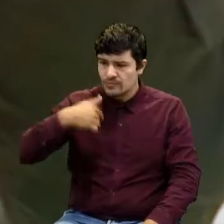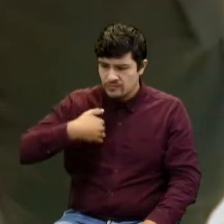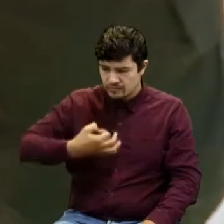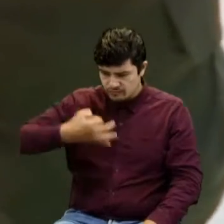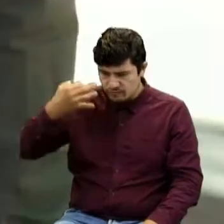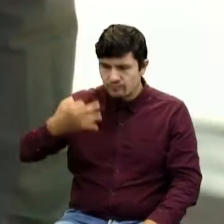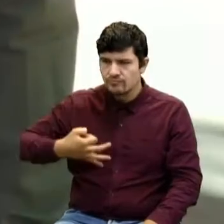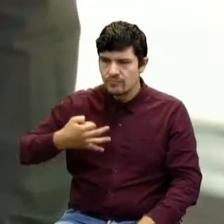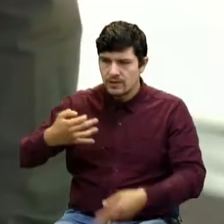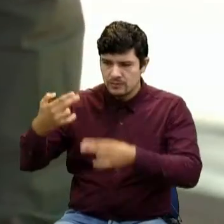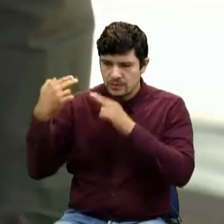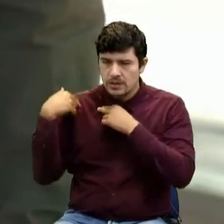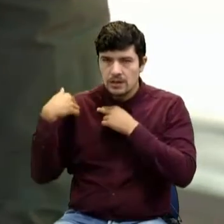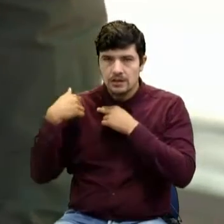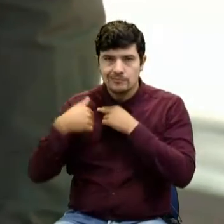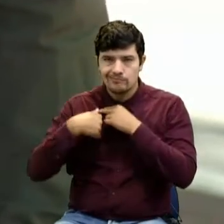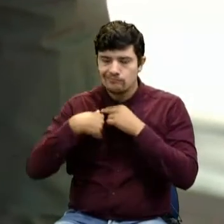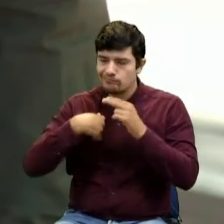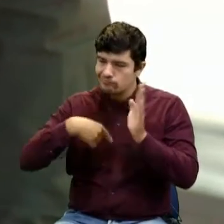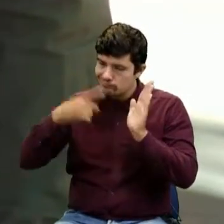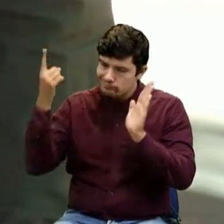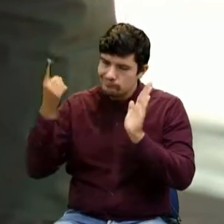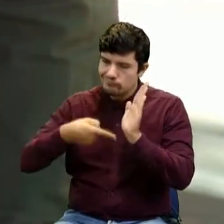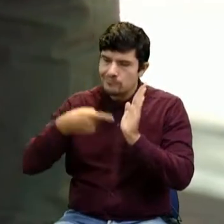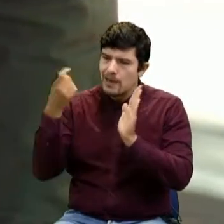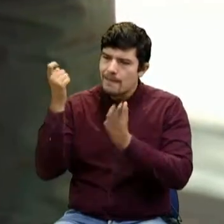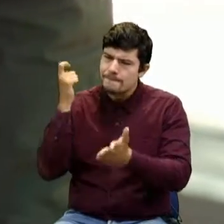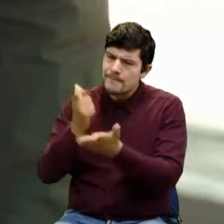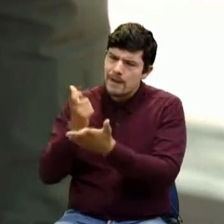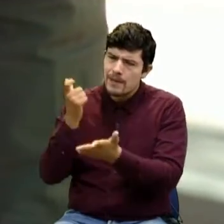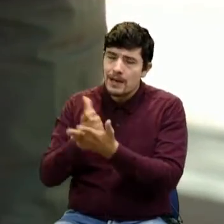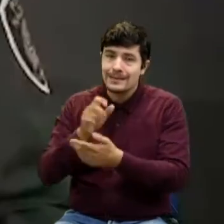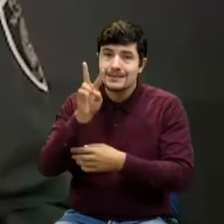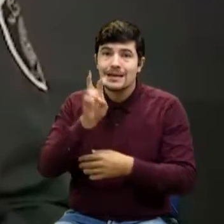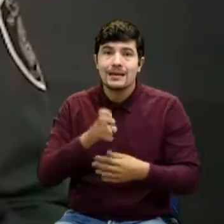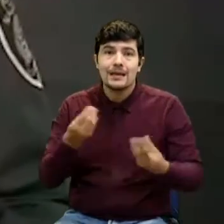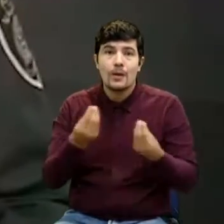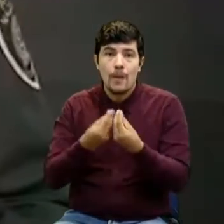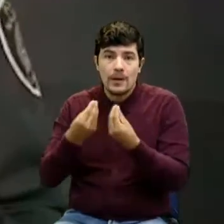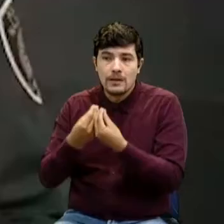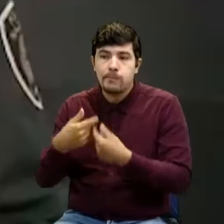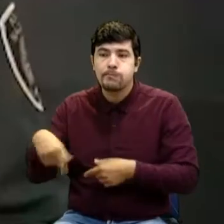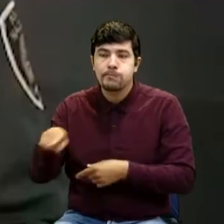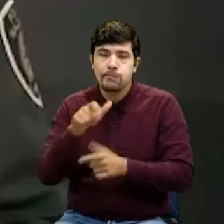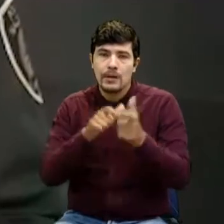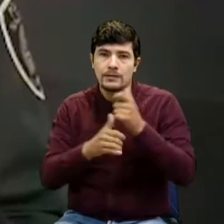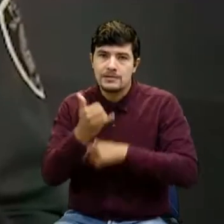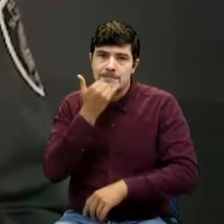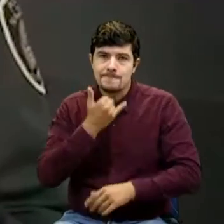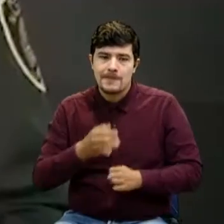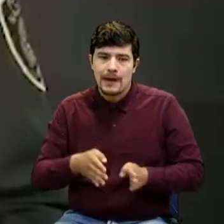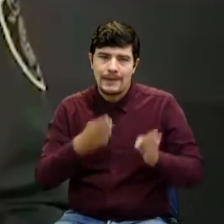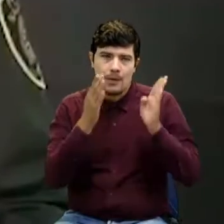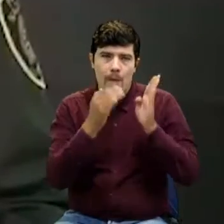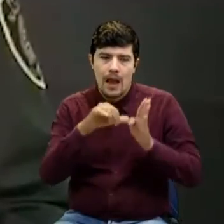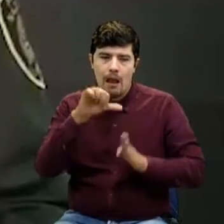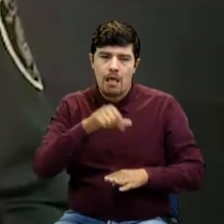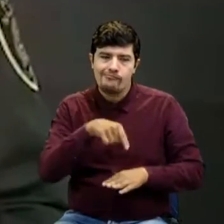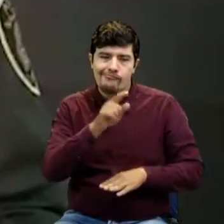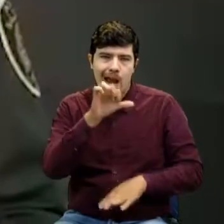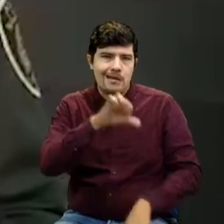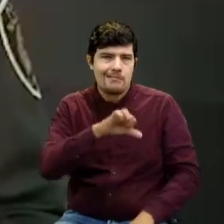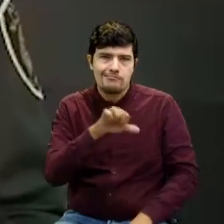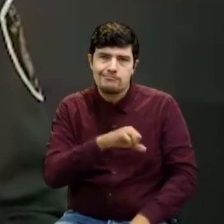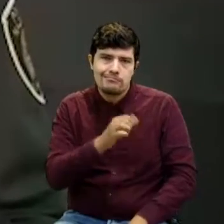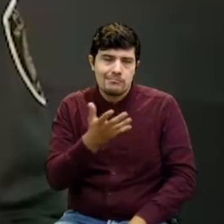nuestro deber, infortunadamente 7 compañeros nuestros se han equivocado en el camino